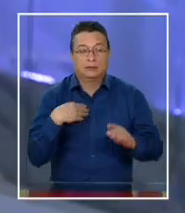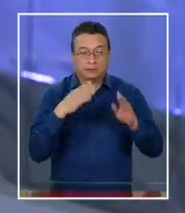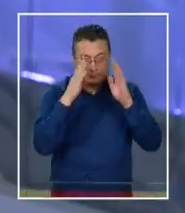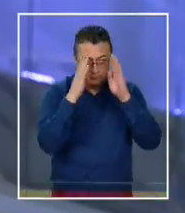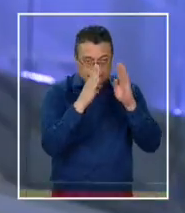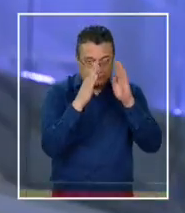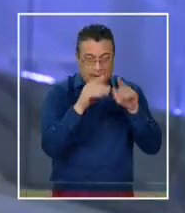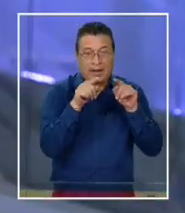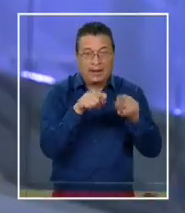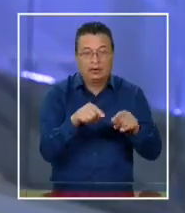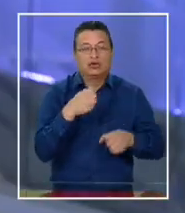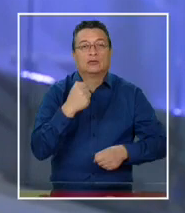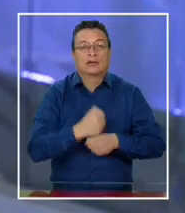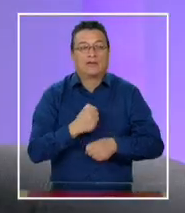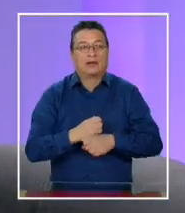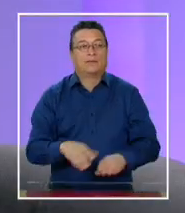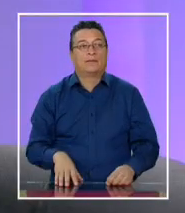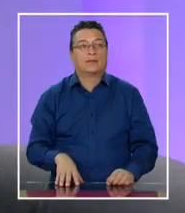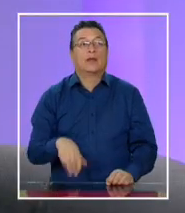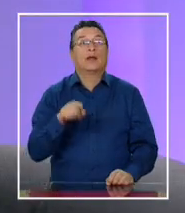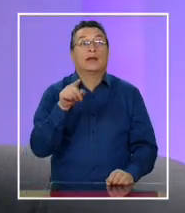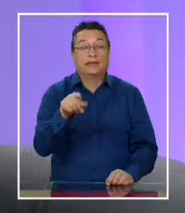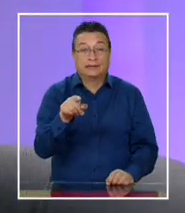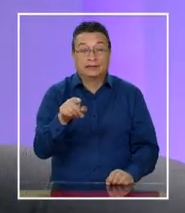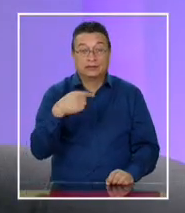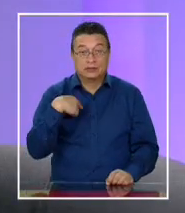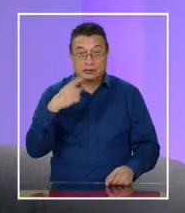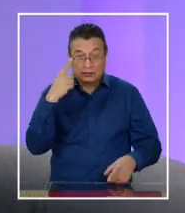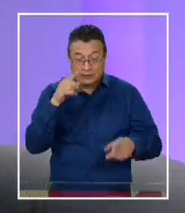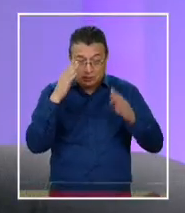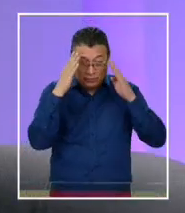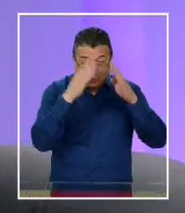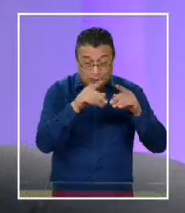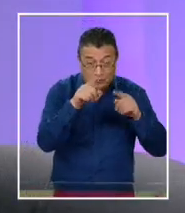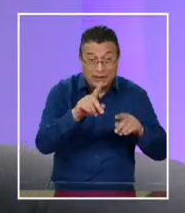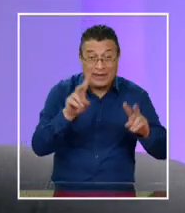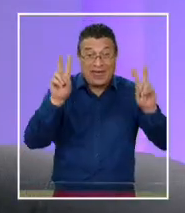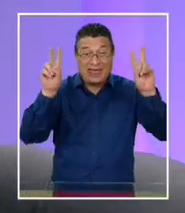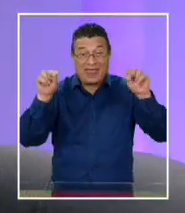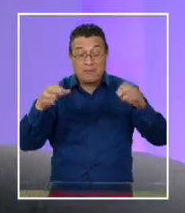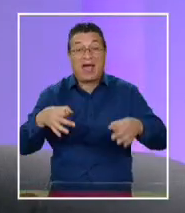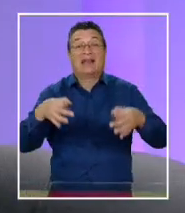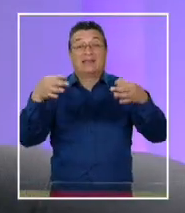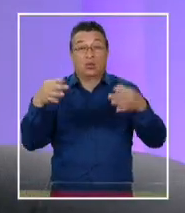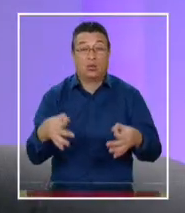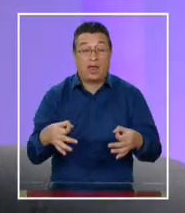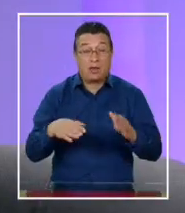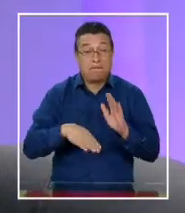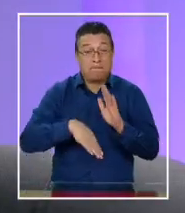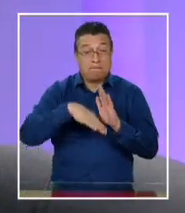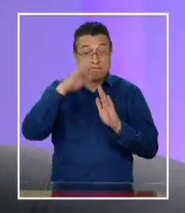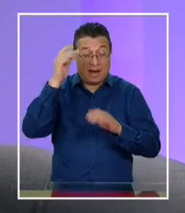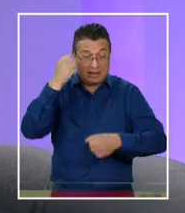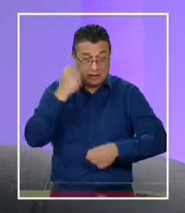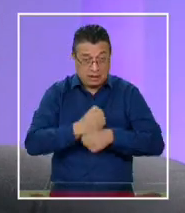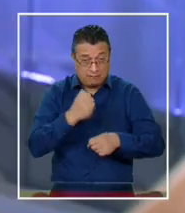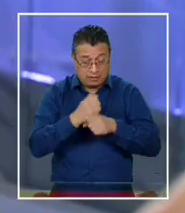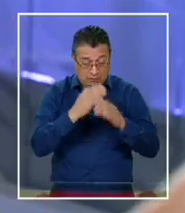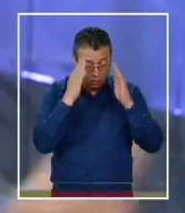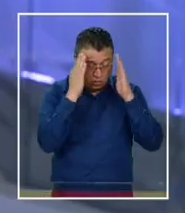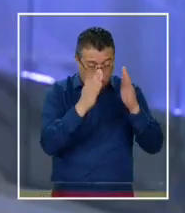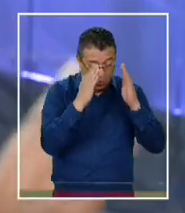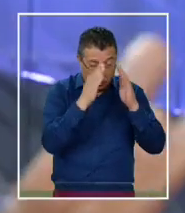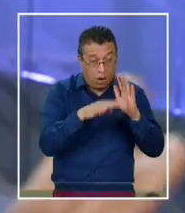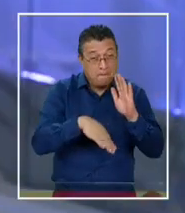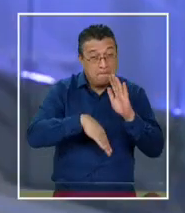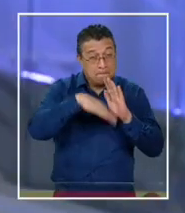quizás que es ahora la tarea que viene concentración es la seguridad el tema que más horas ocupa en su agenda